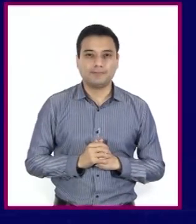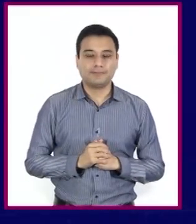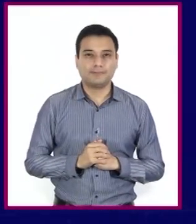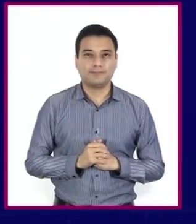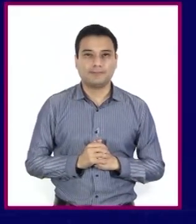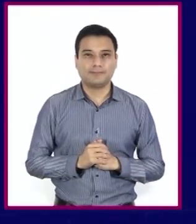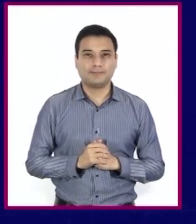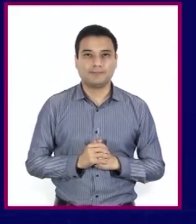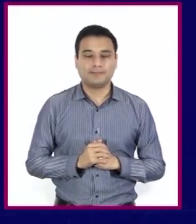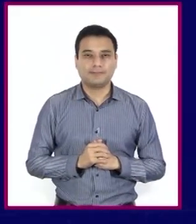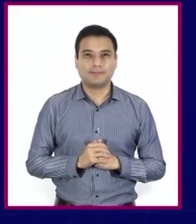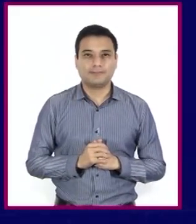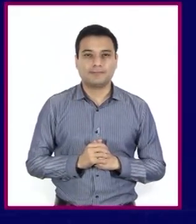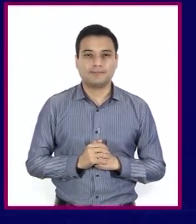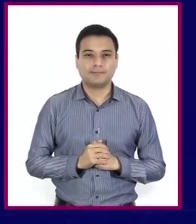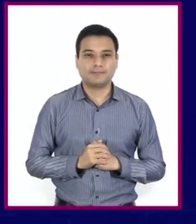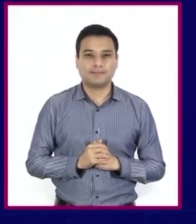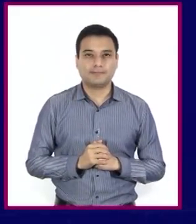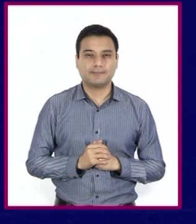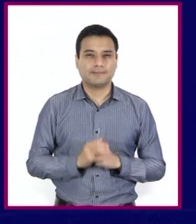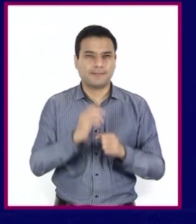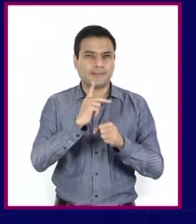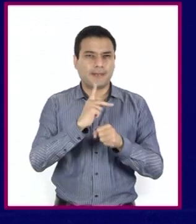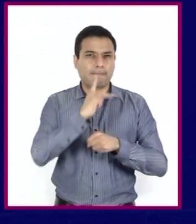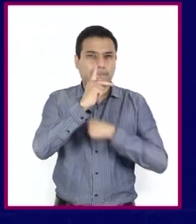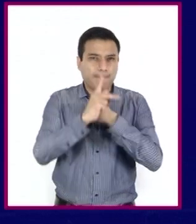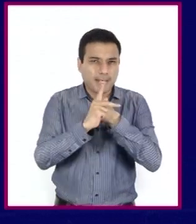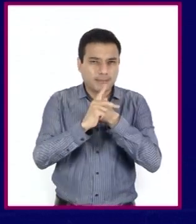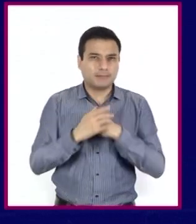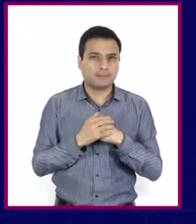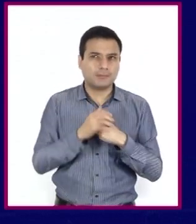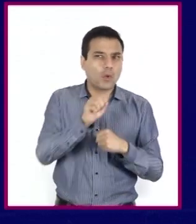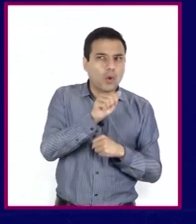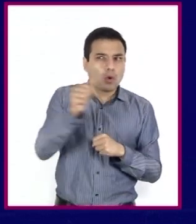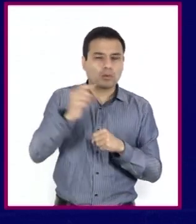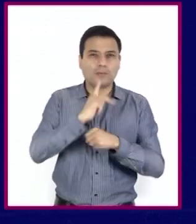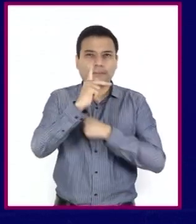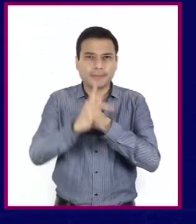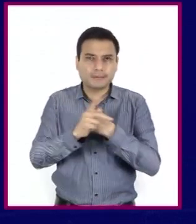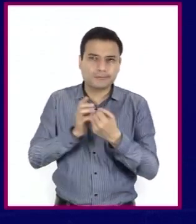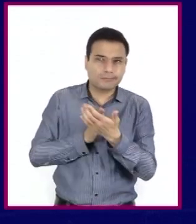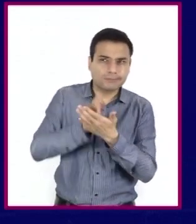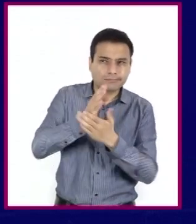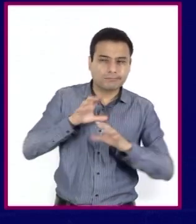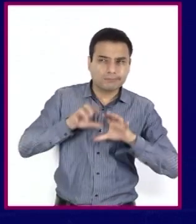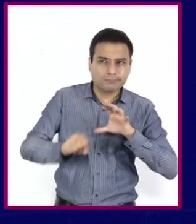¿Cuáles fueron las causas que propiciaron la expansión del imperialismo en el mundo?